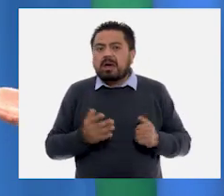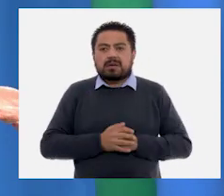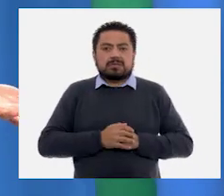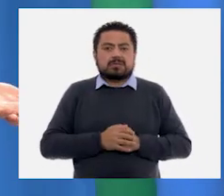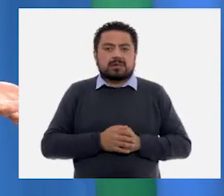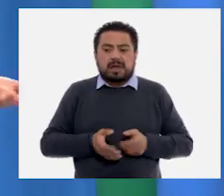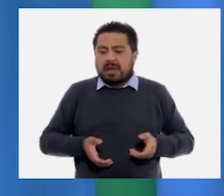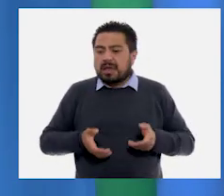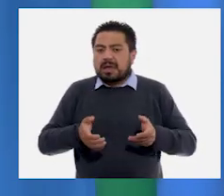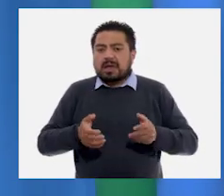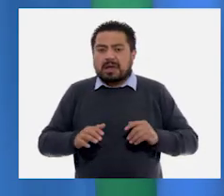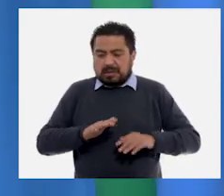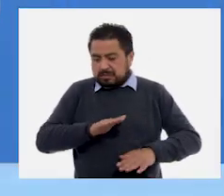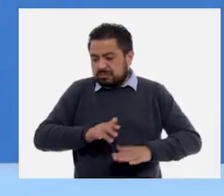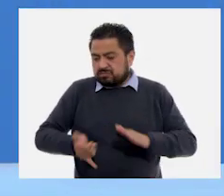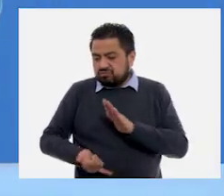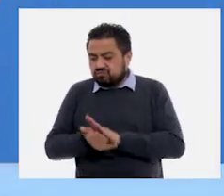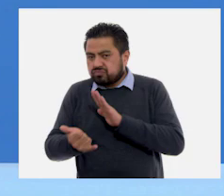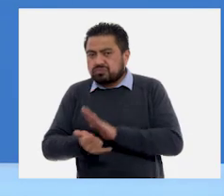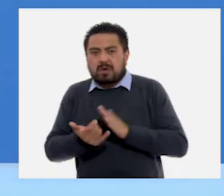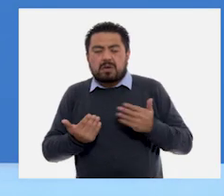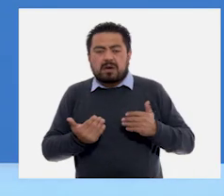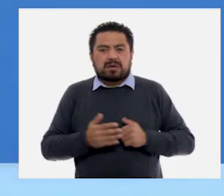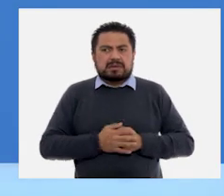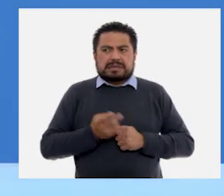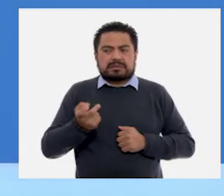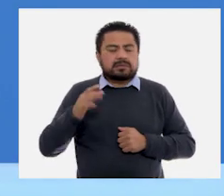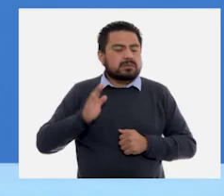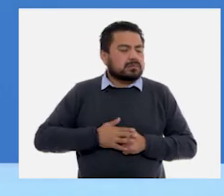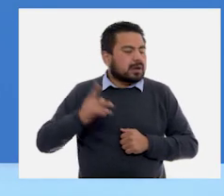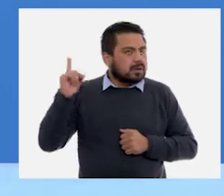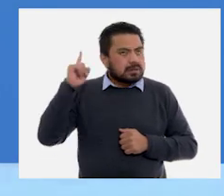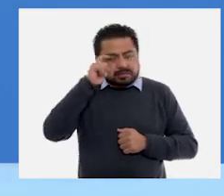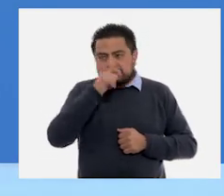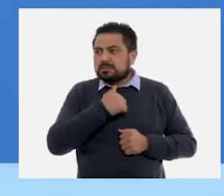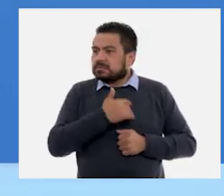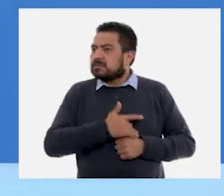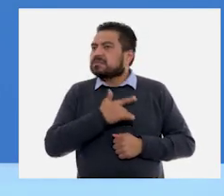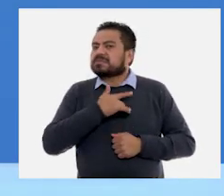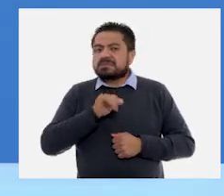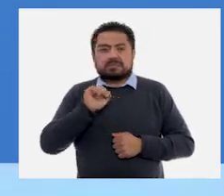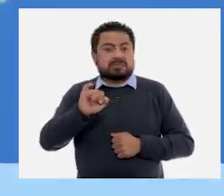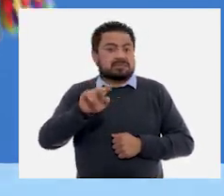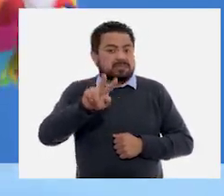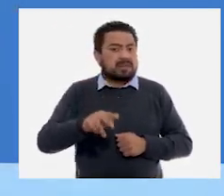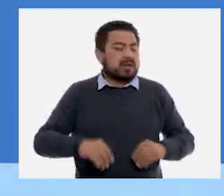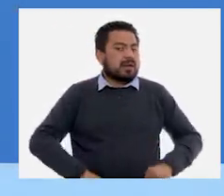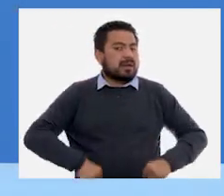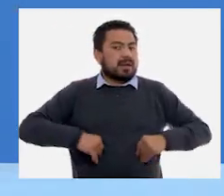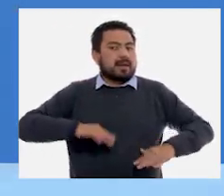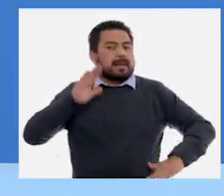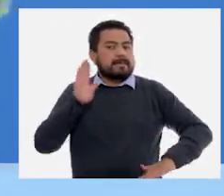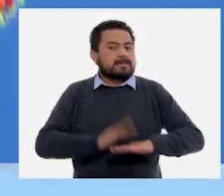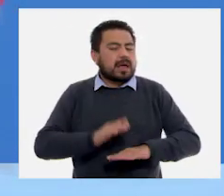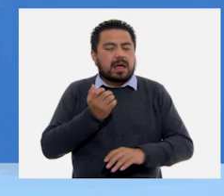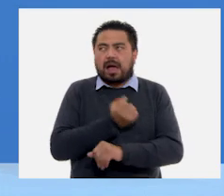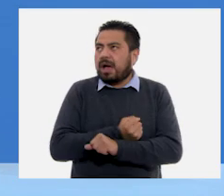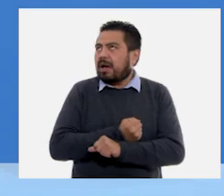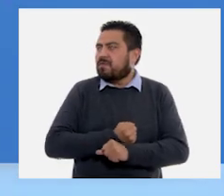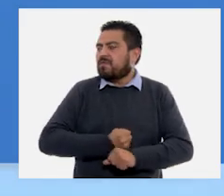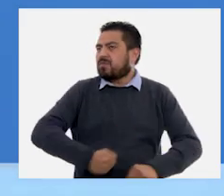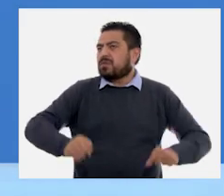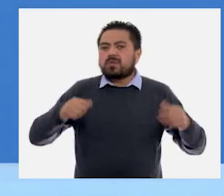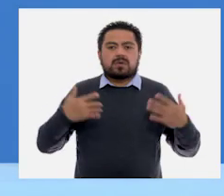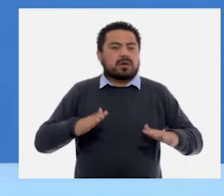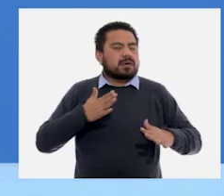calles pavimentadas? Ay, no, eso sería dificilísimo, maestra. La vida sería mucho más aburrida